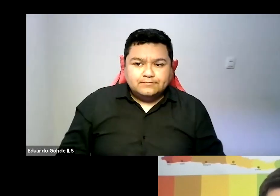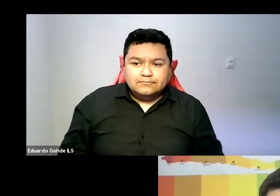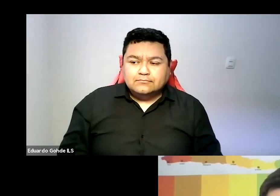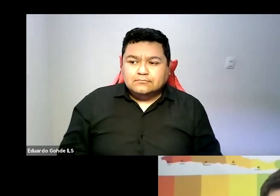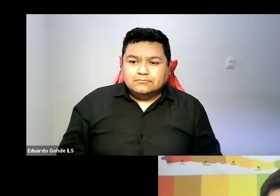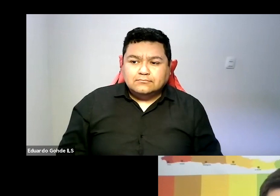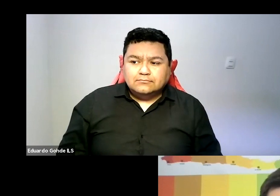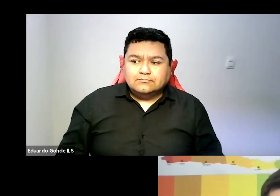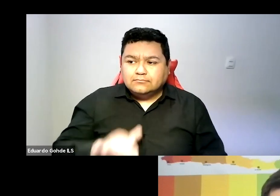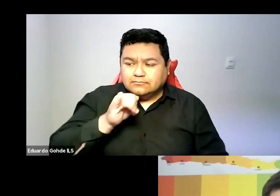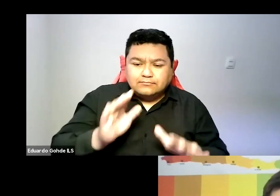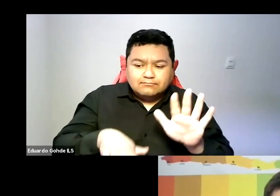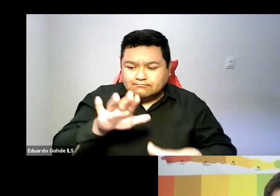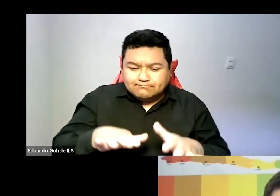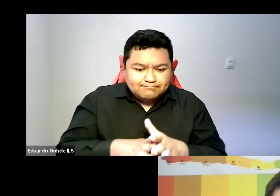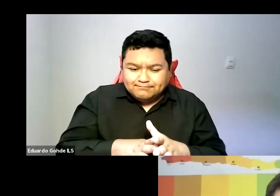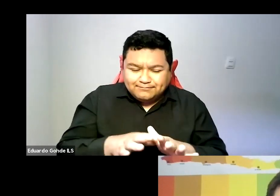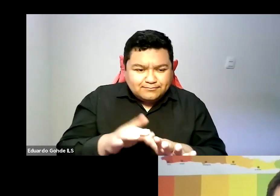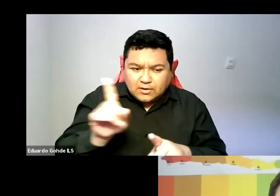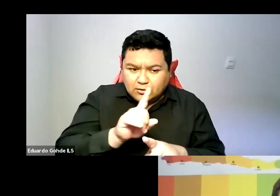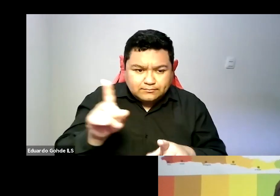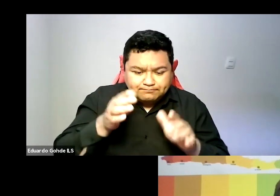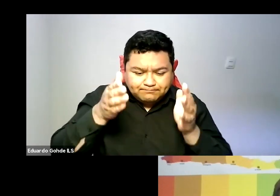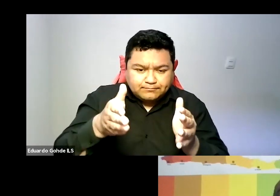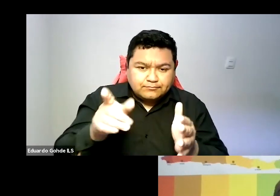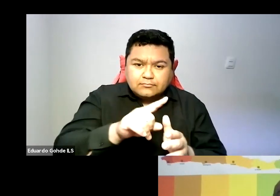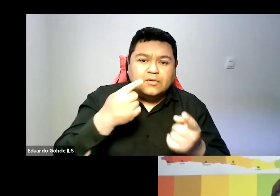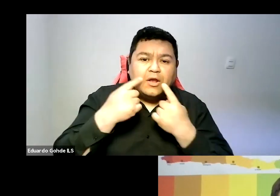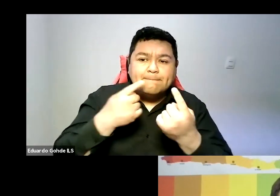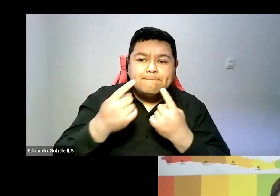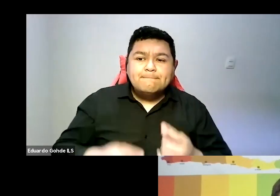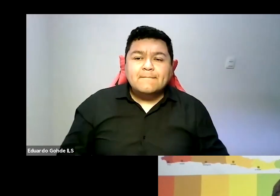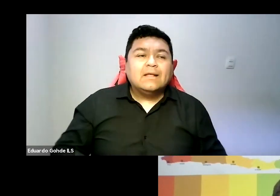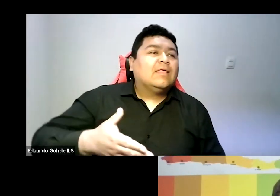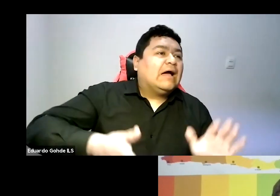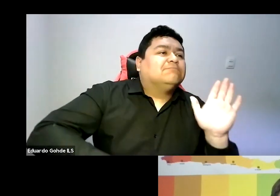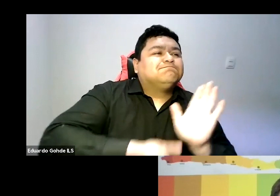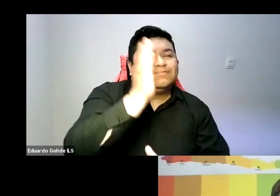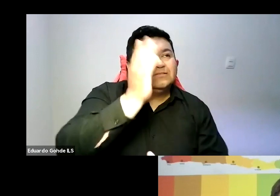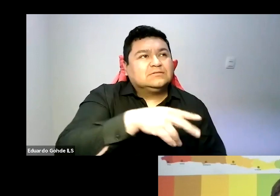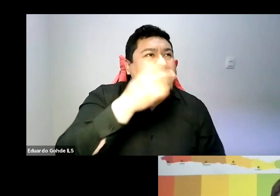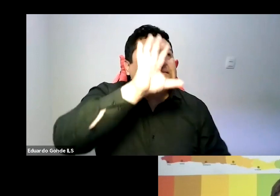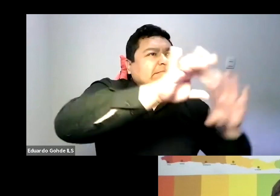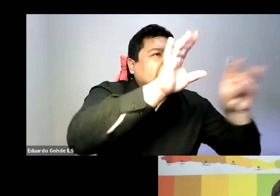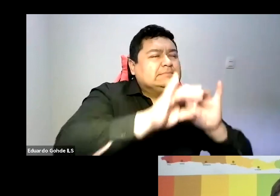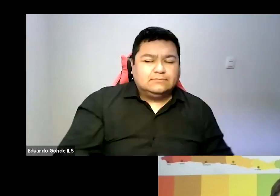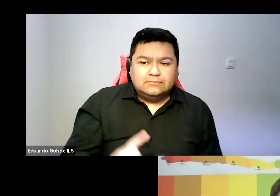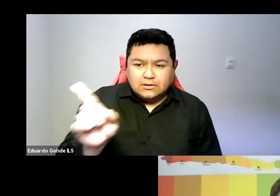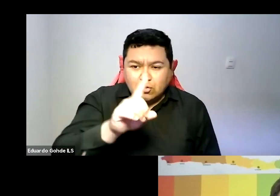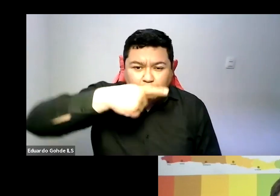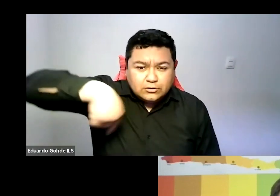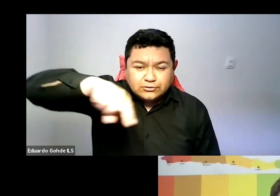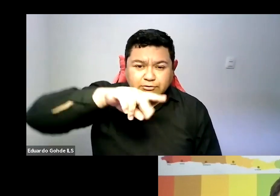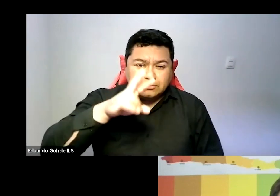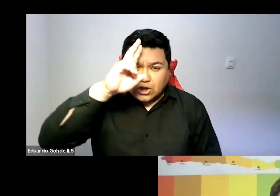casualidad extrema haya algo. No va por ahí. No son preguntas de salgan a ver el mundo y descúbranlo, no. Es guiándolo.